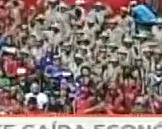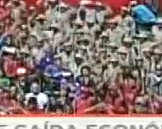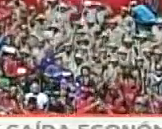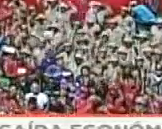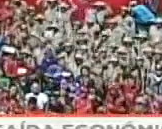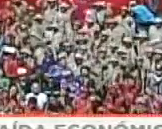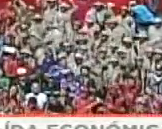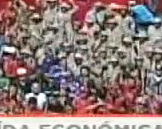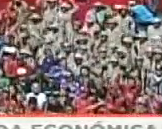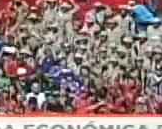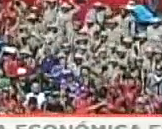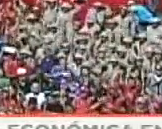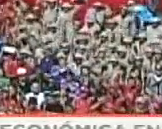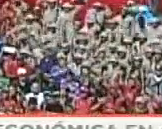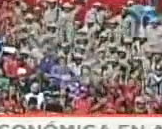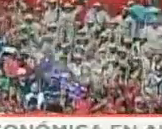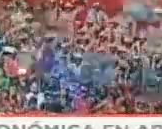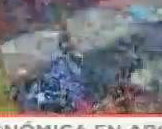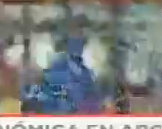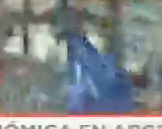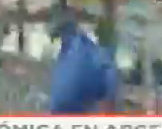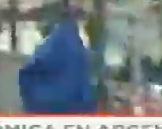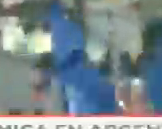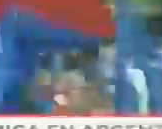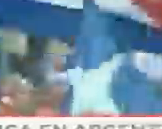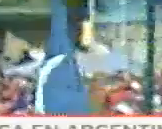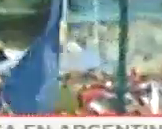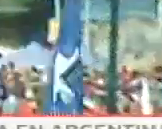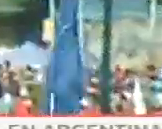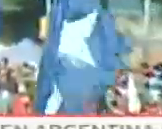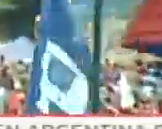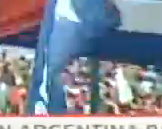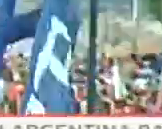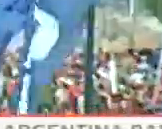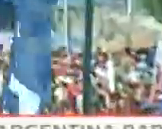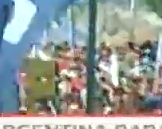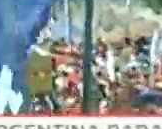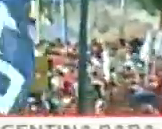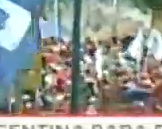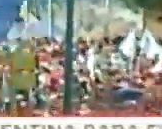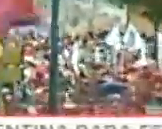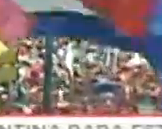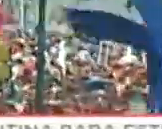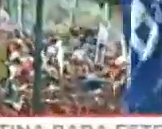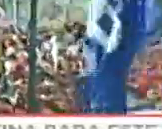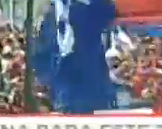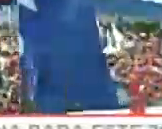solidario! ¡Arriba, arriba, arriba la bandera! ¡Arriba las manos, arriba!